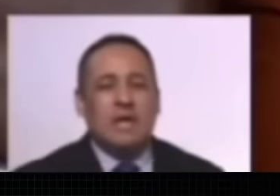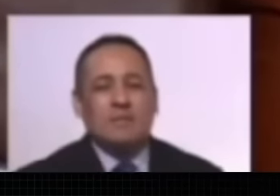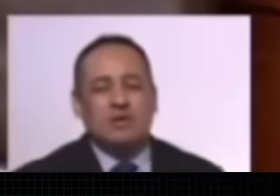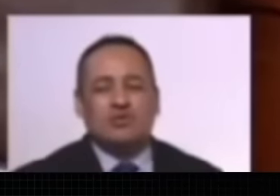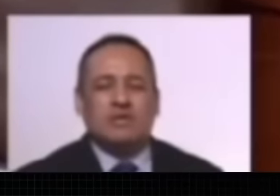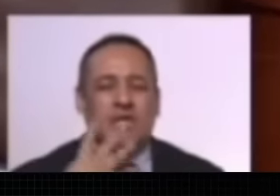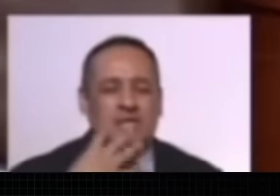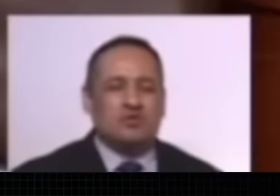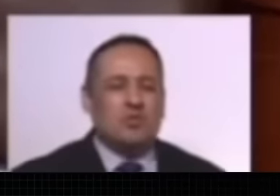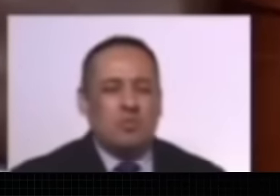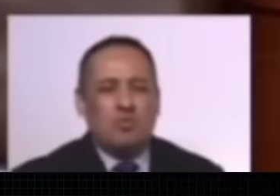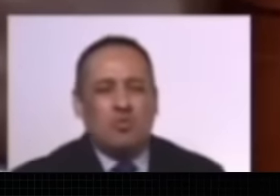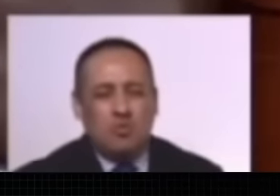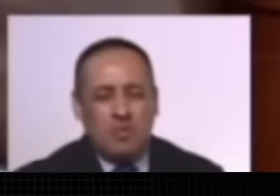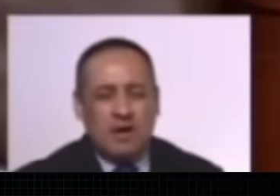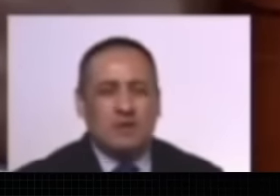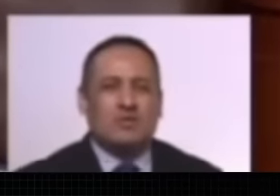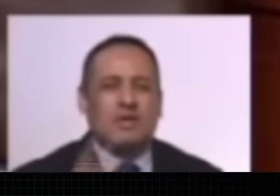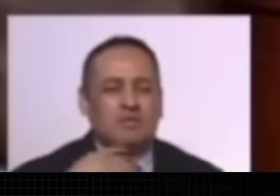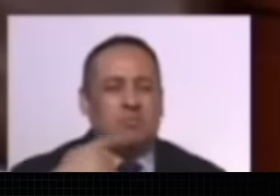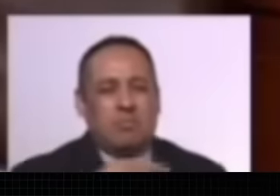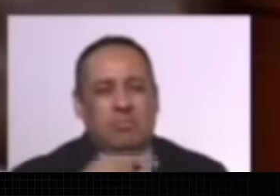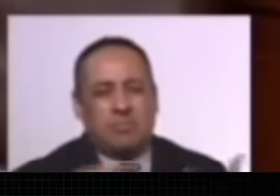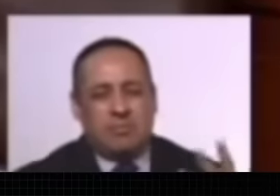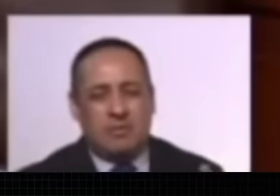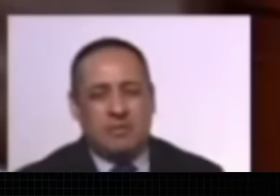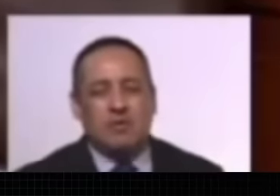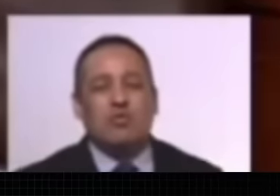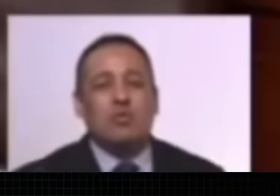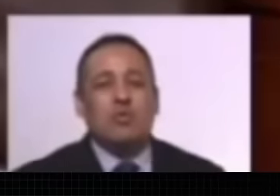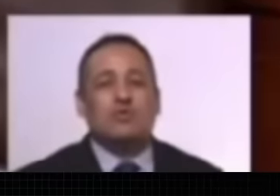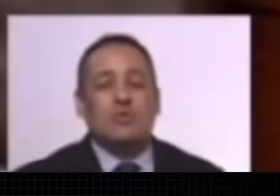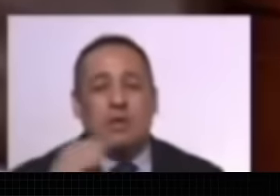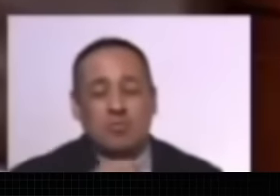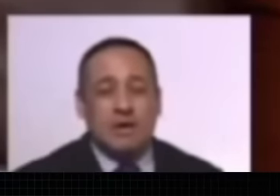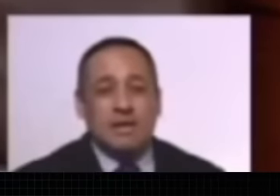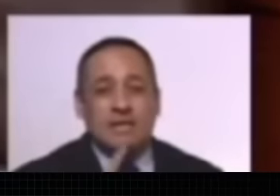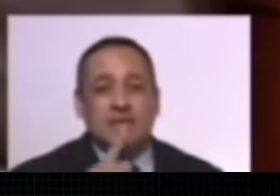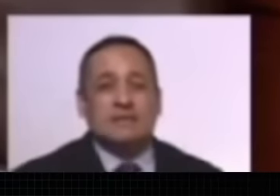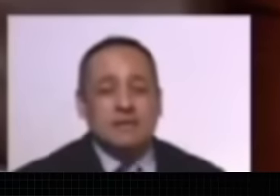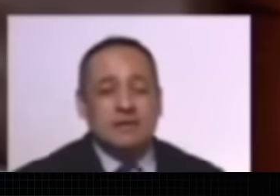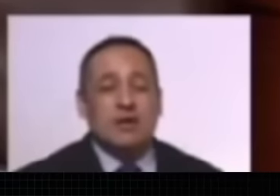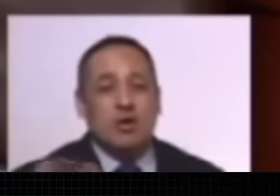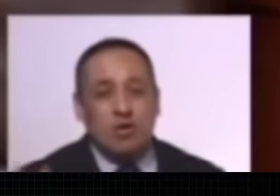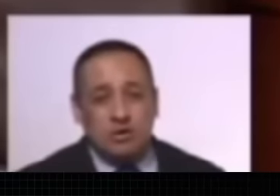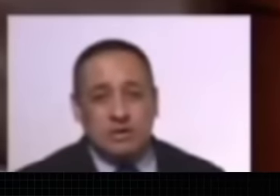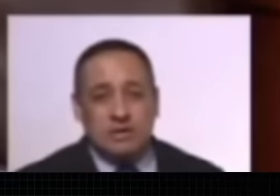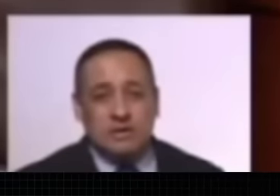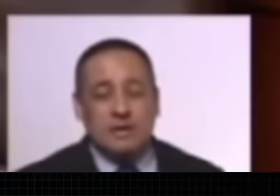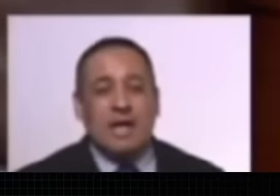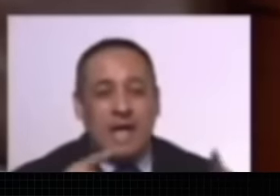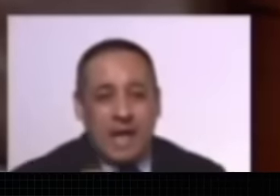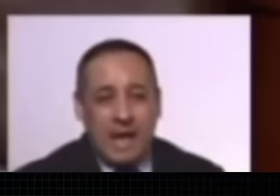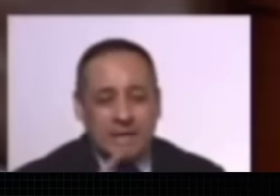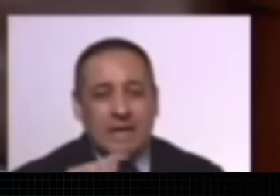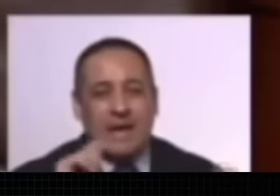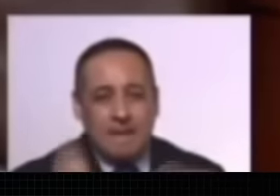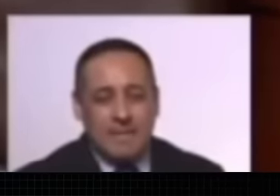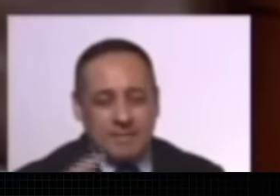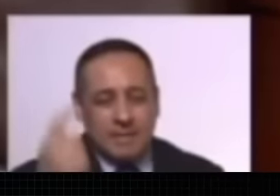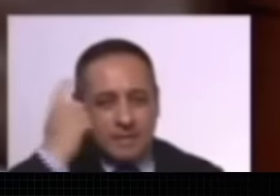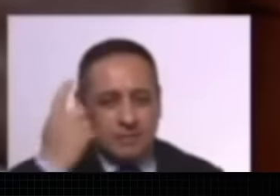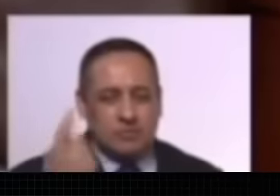dicho brujas, nos han dicho de todo. Cuando una mujer decía, oye, hay que cambiar este